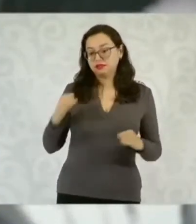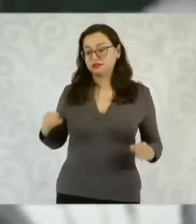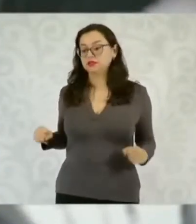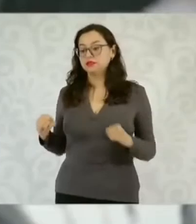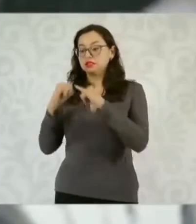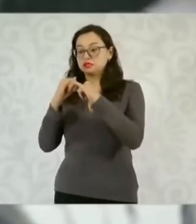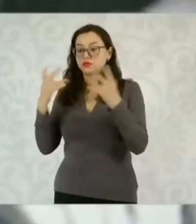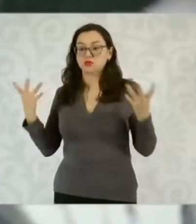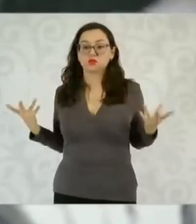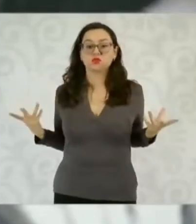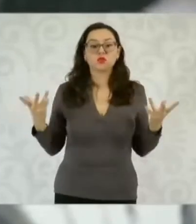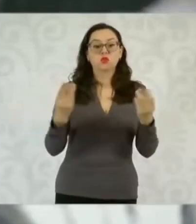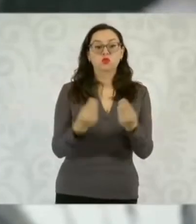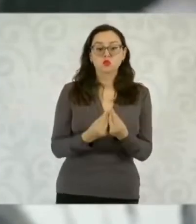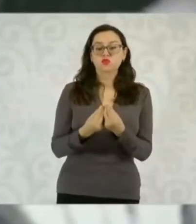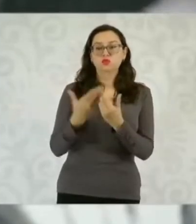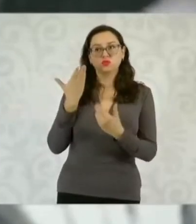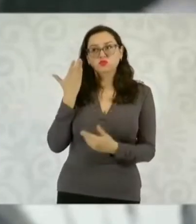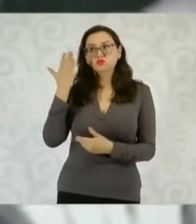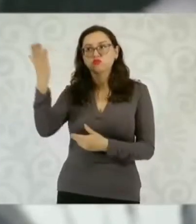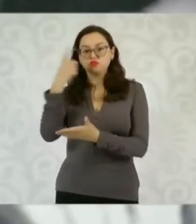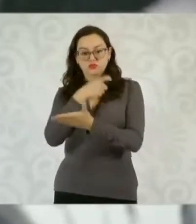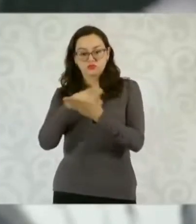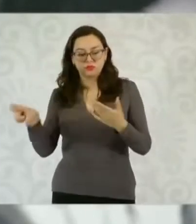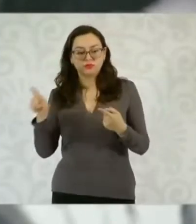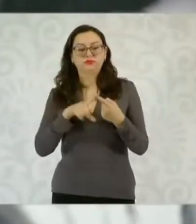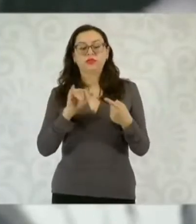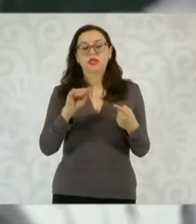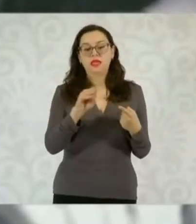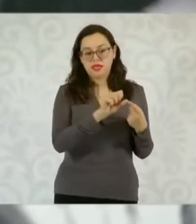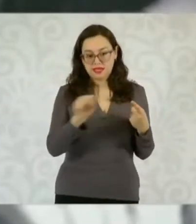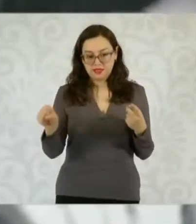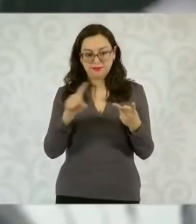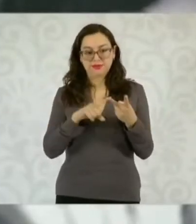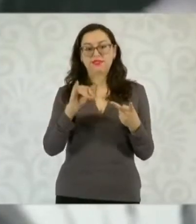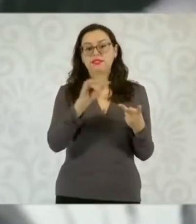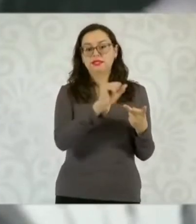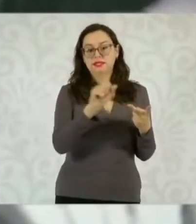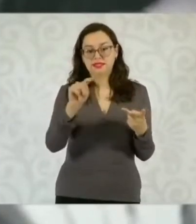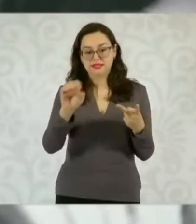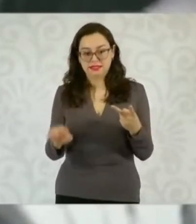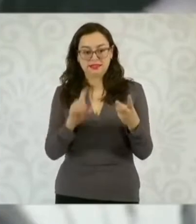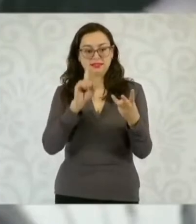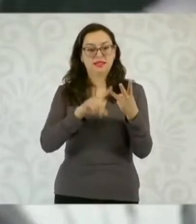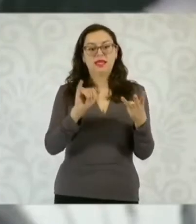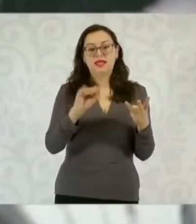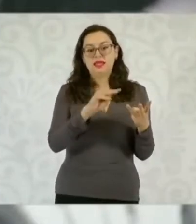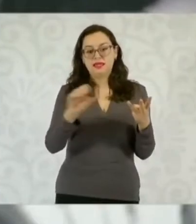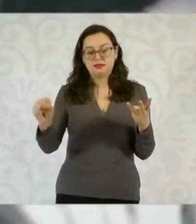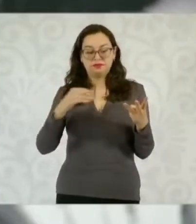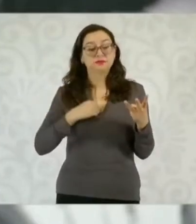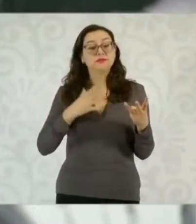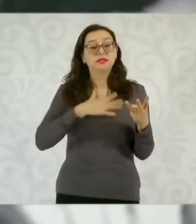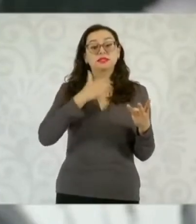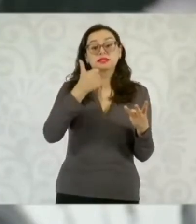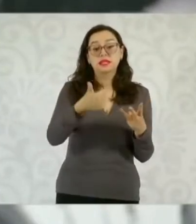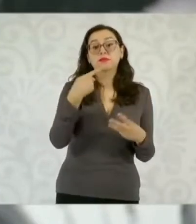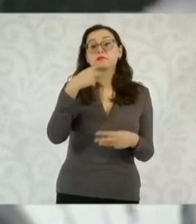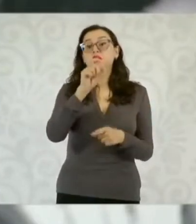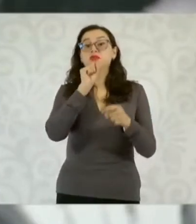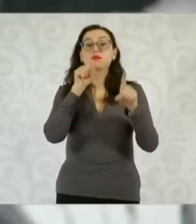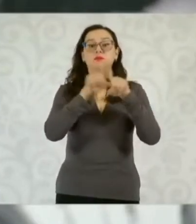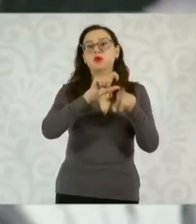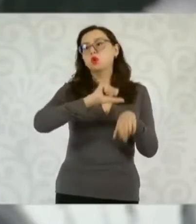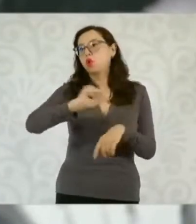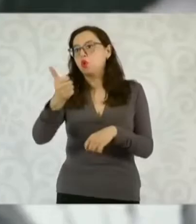que participan, desde las muy grandes, el IMSS, el ISSSTE, el IMSS Bienestar, pero también todos los institutos nacionales de salud, hospitales de alta especialidad,